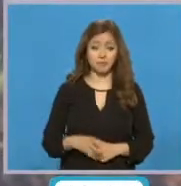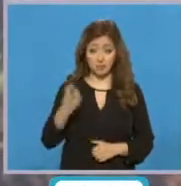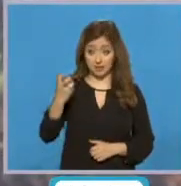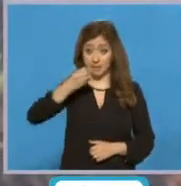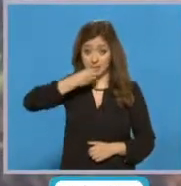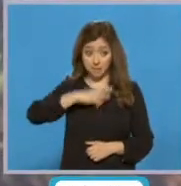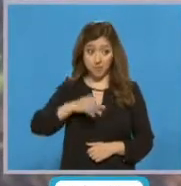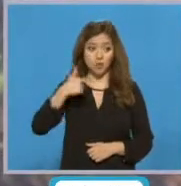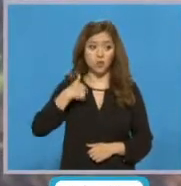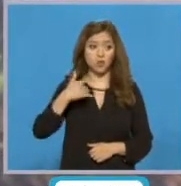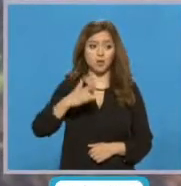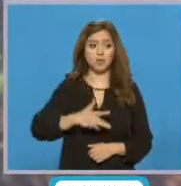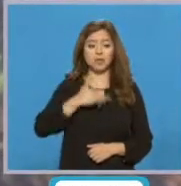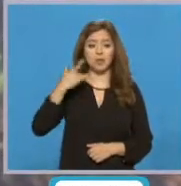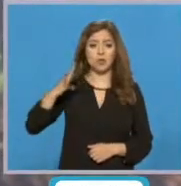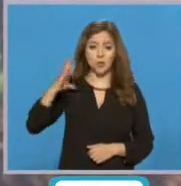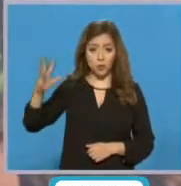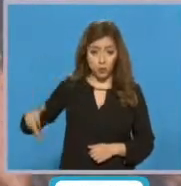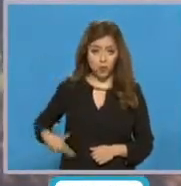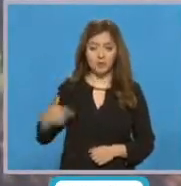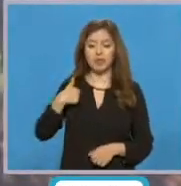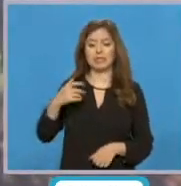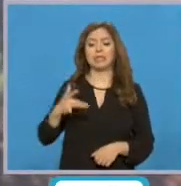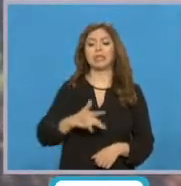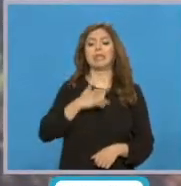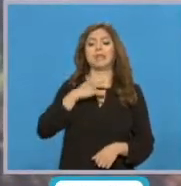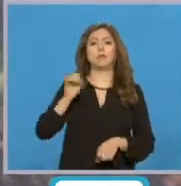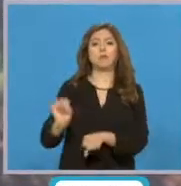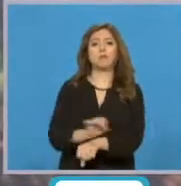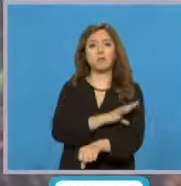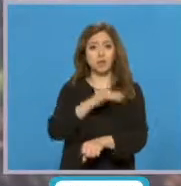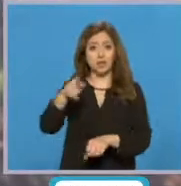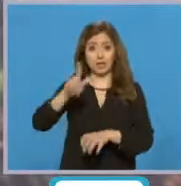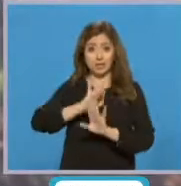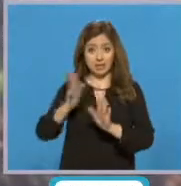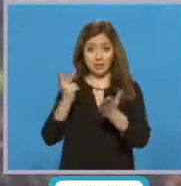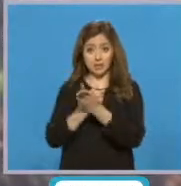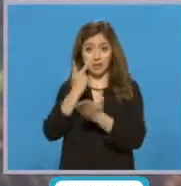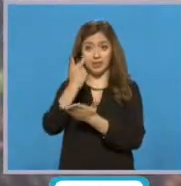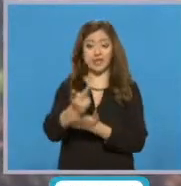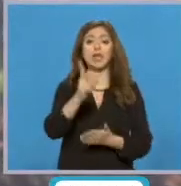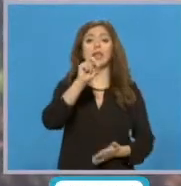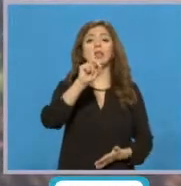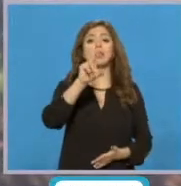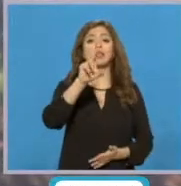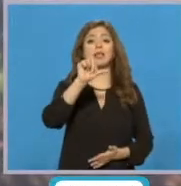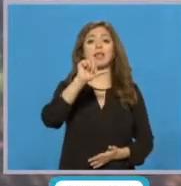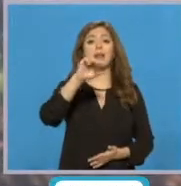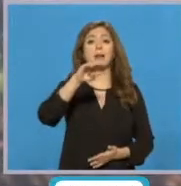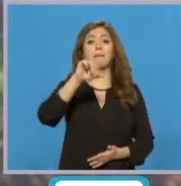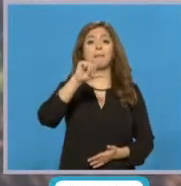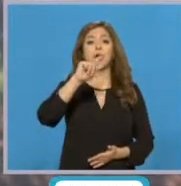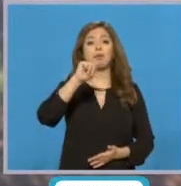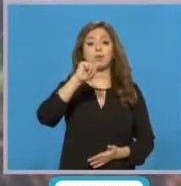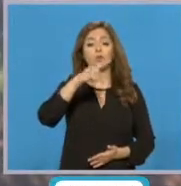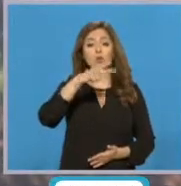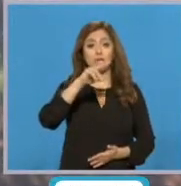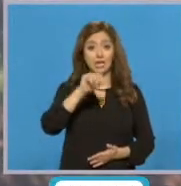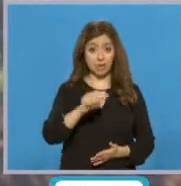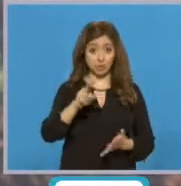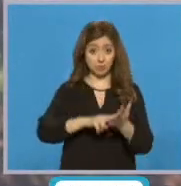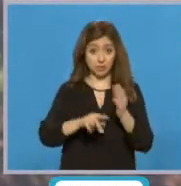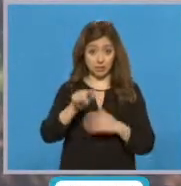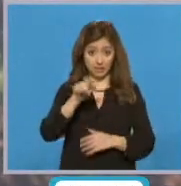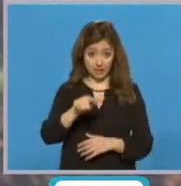muy emocionada de participar en este equipo, porque aparte se acaba de ganar el premio de dramaturgia 2017 de los premios APT. Felicidades.